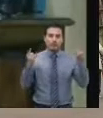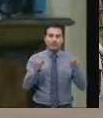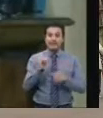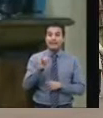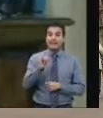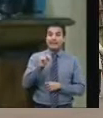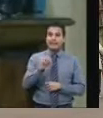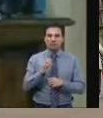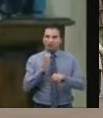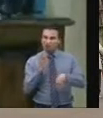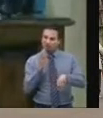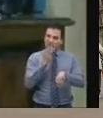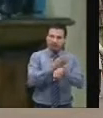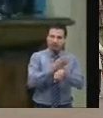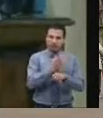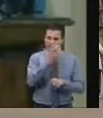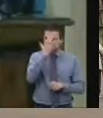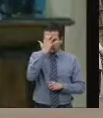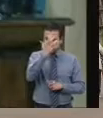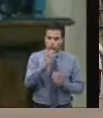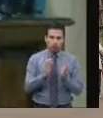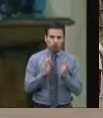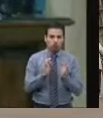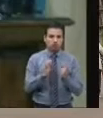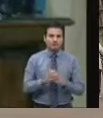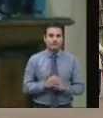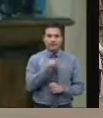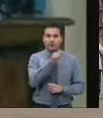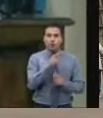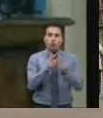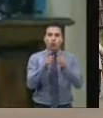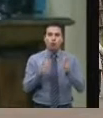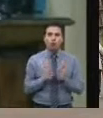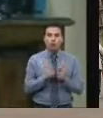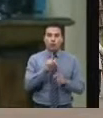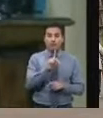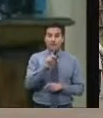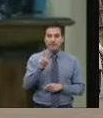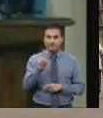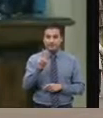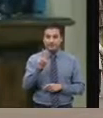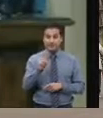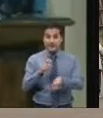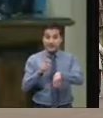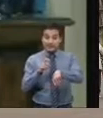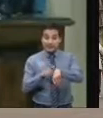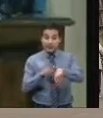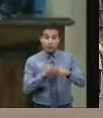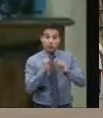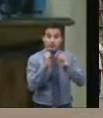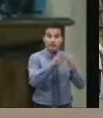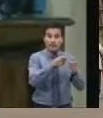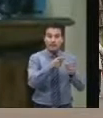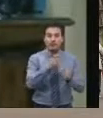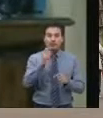sanción ejemplar para privar justamente al partido político de sus prerrogativas en radio y